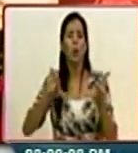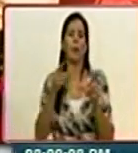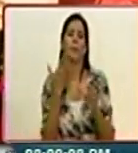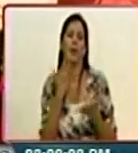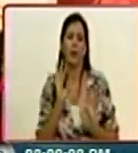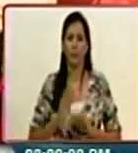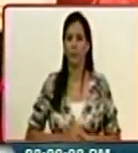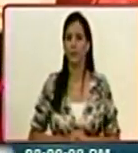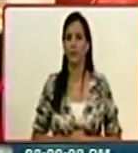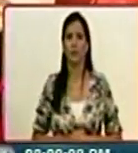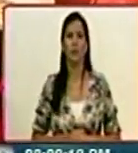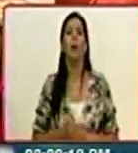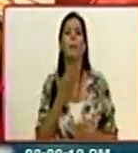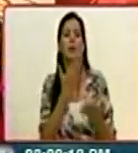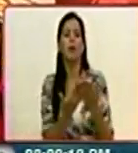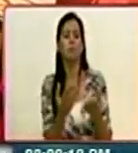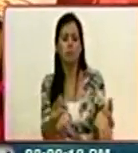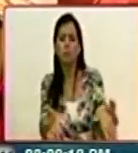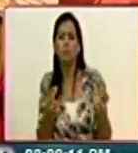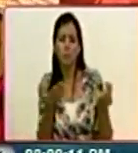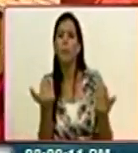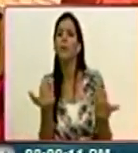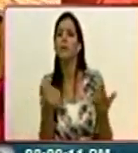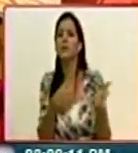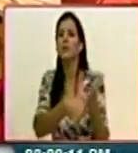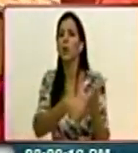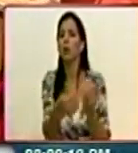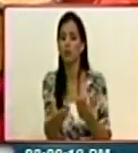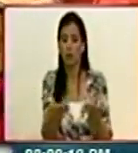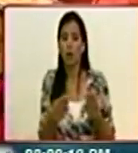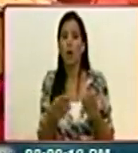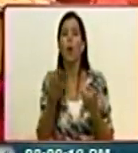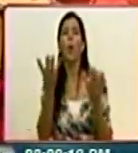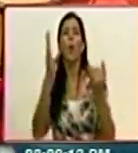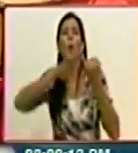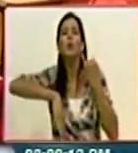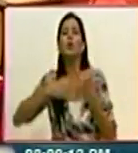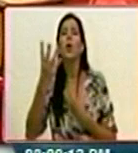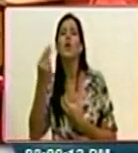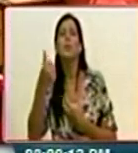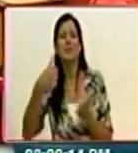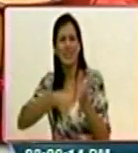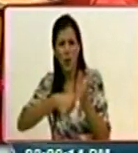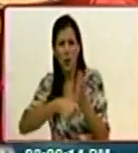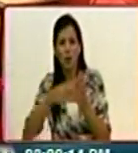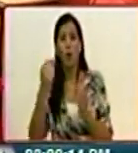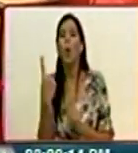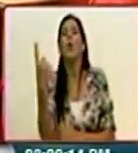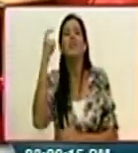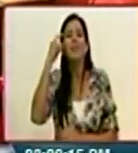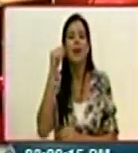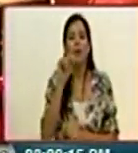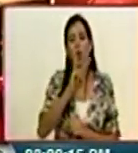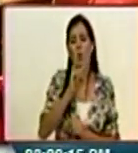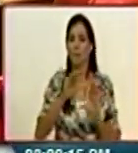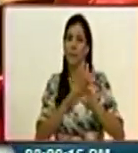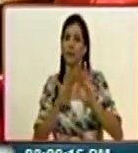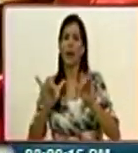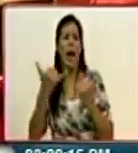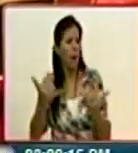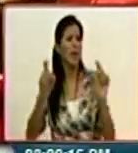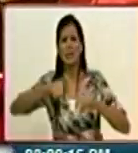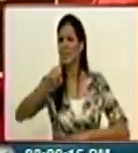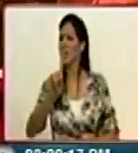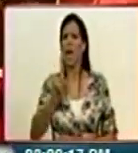lo que es pedir o establecer un número de cédula para un día a la semana, ya ahorita ya no es